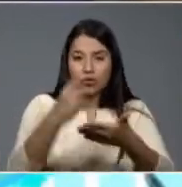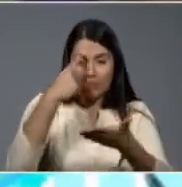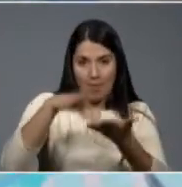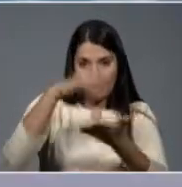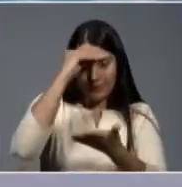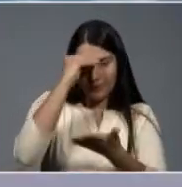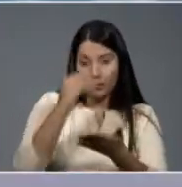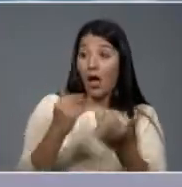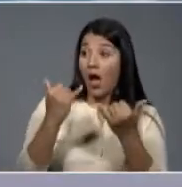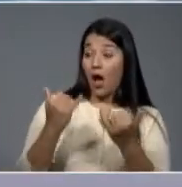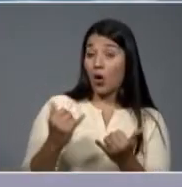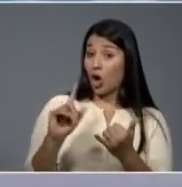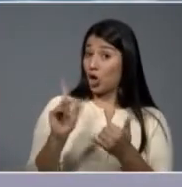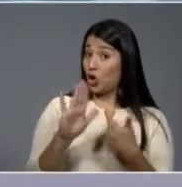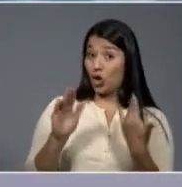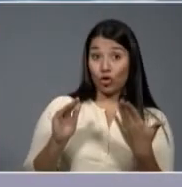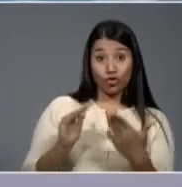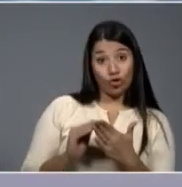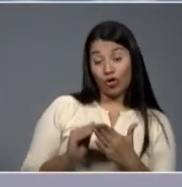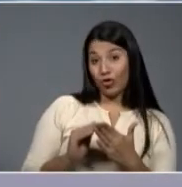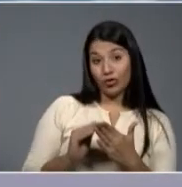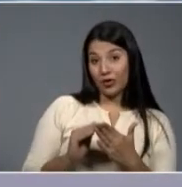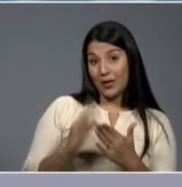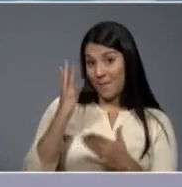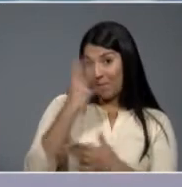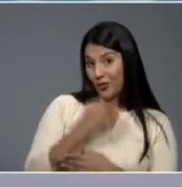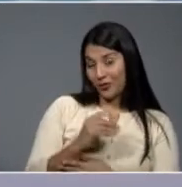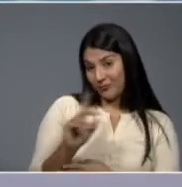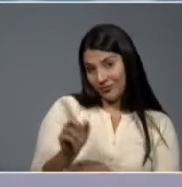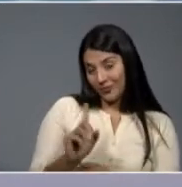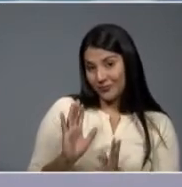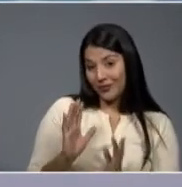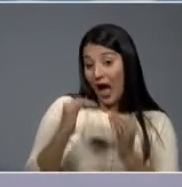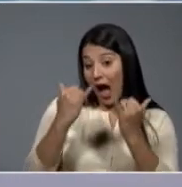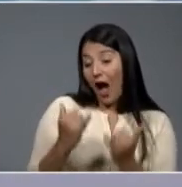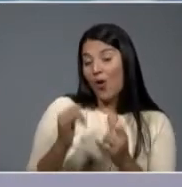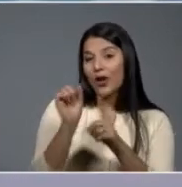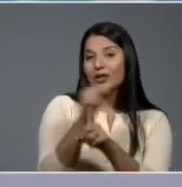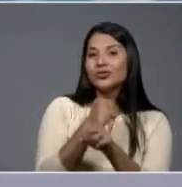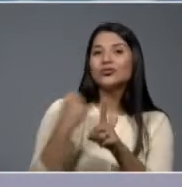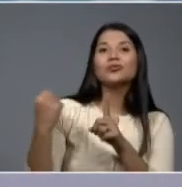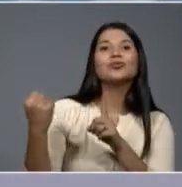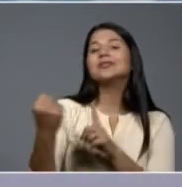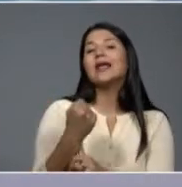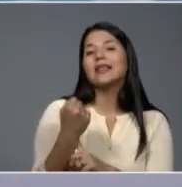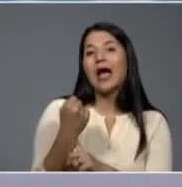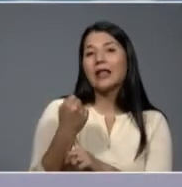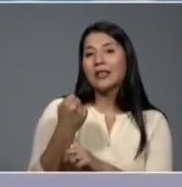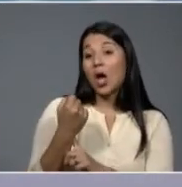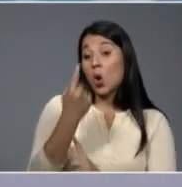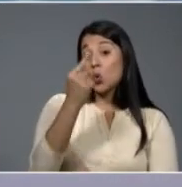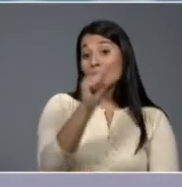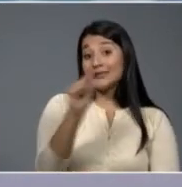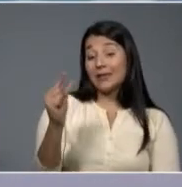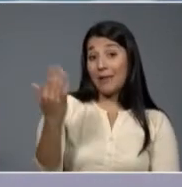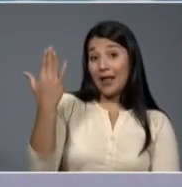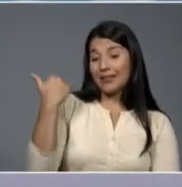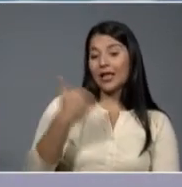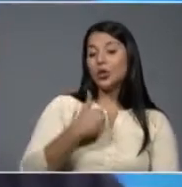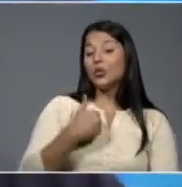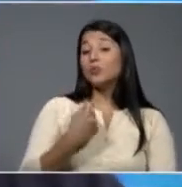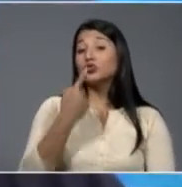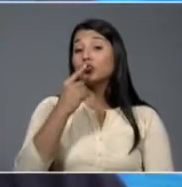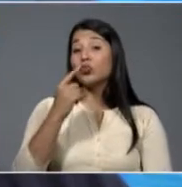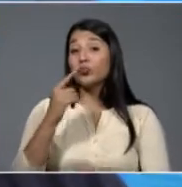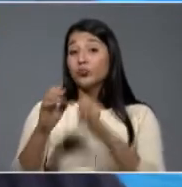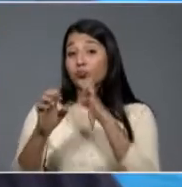Ahora, Emilio, no todo lo que brilla es oro, desgraciadamente. Estamos en una sociedad que hace una semana teníamos una entrevistada que nos